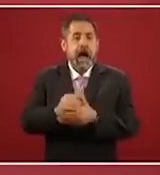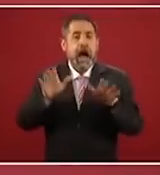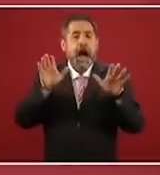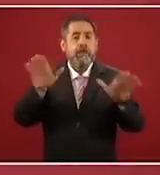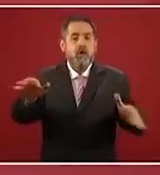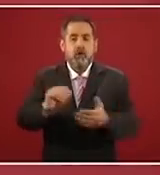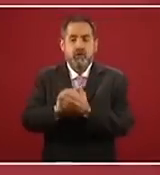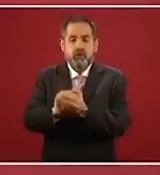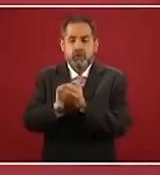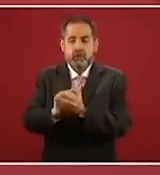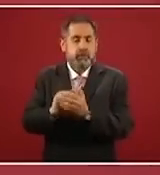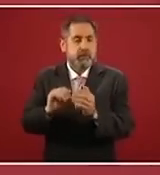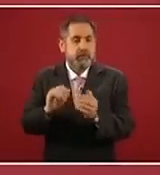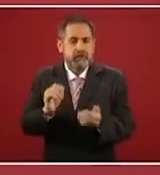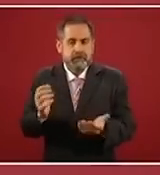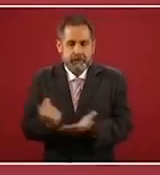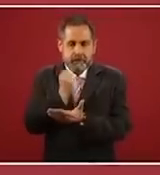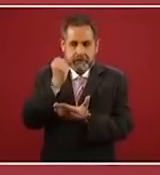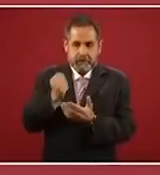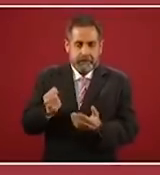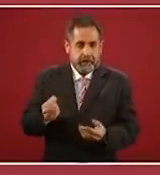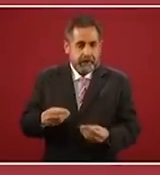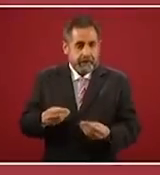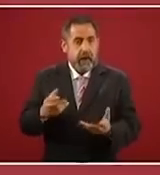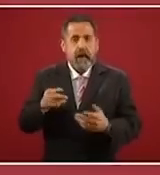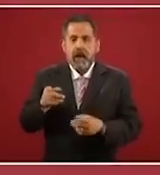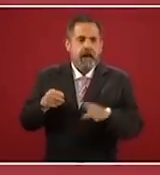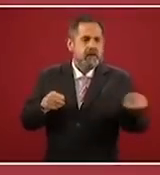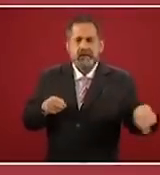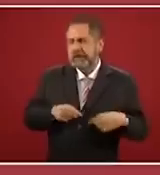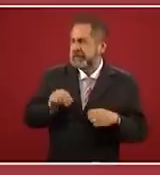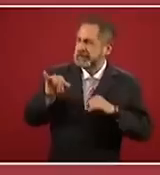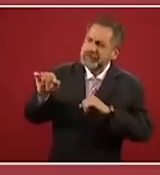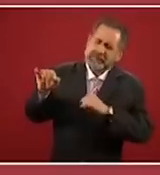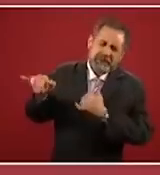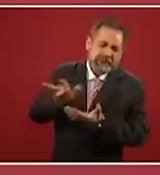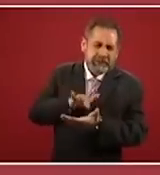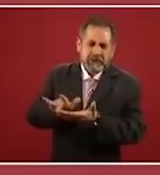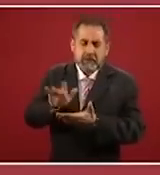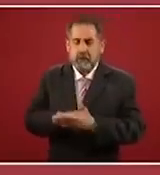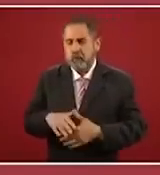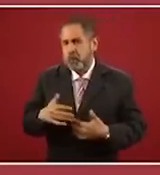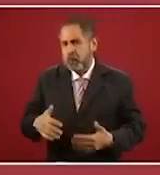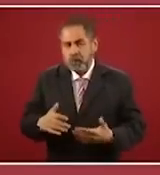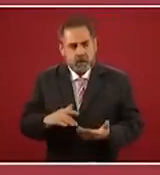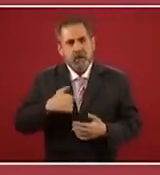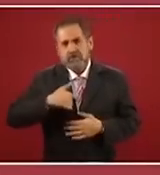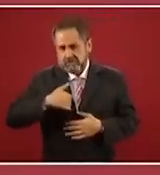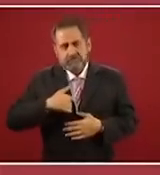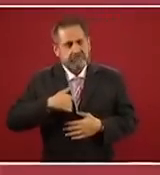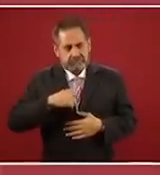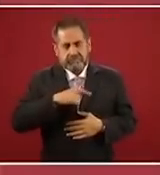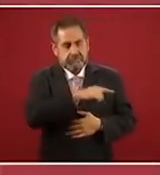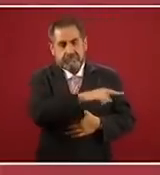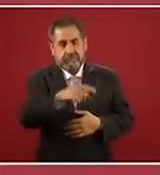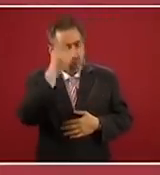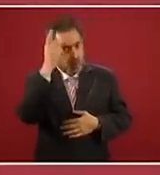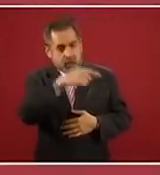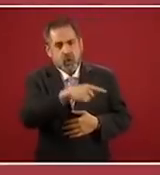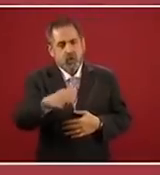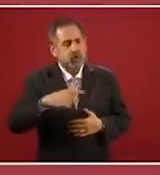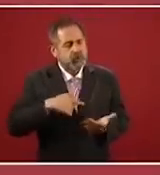avión presidencial. Les tengo que agradecer mucho a los empresarios. Es